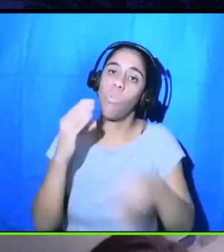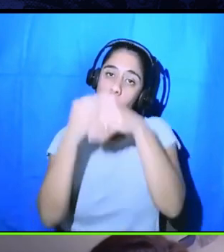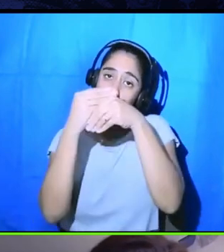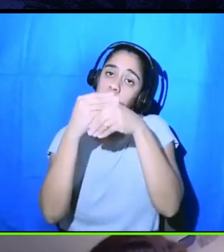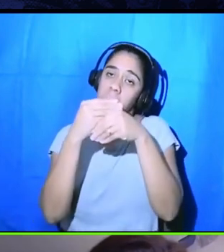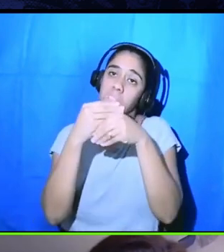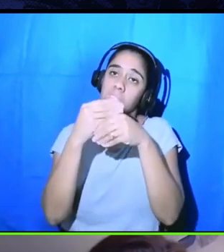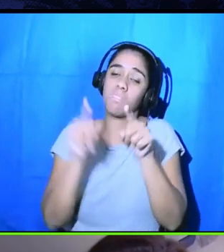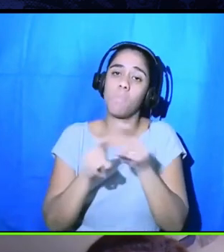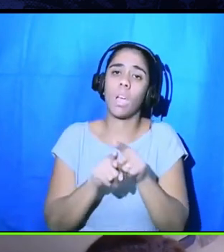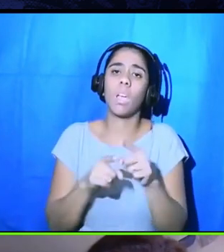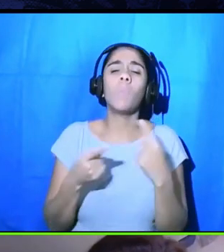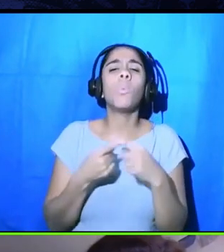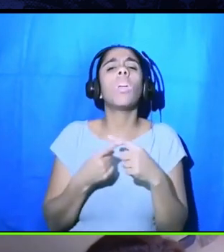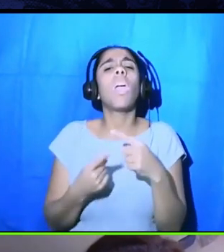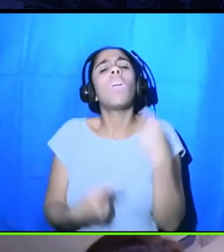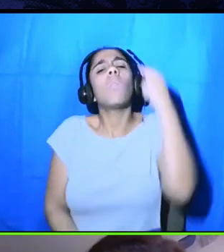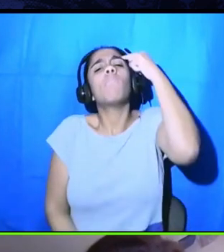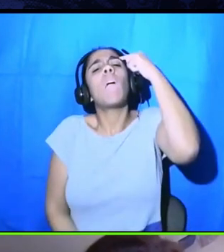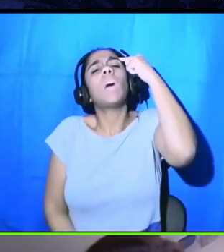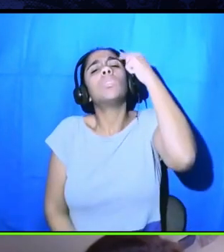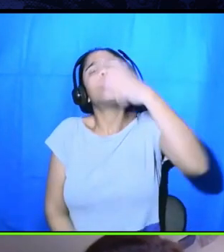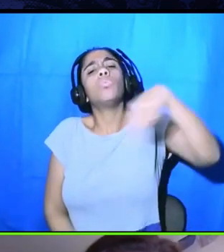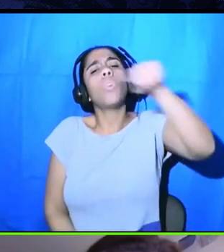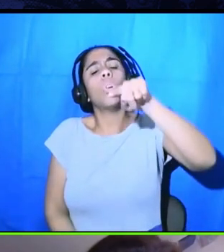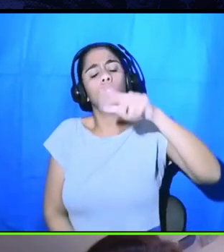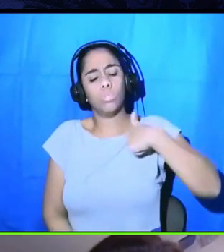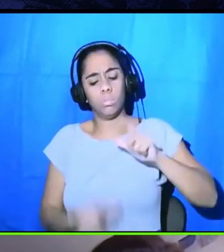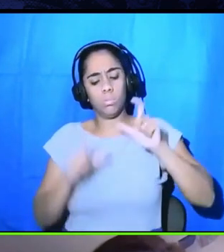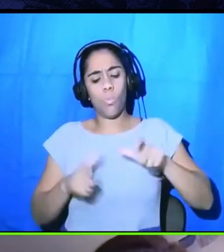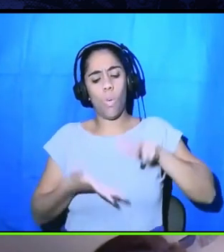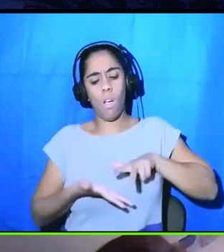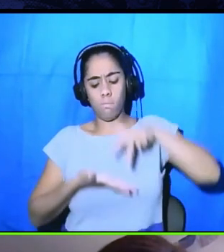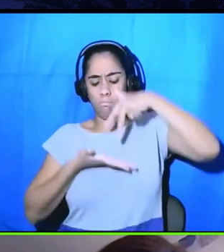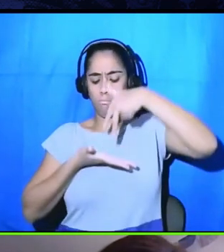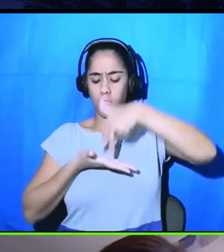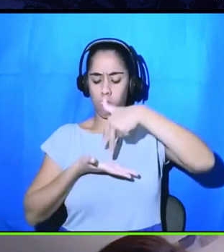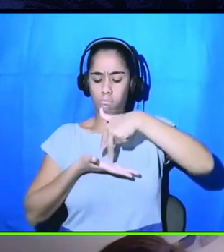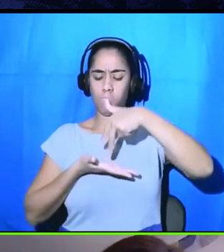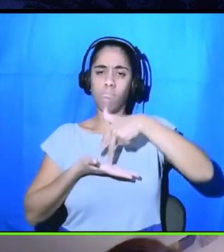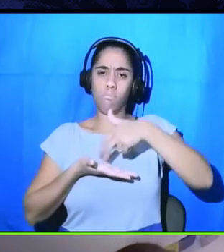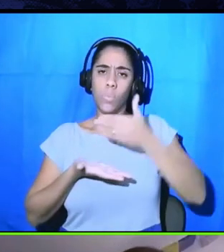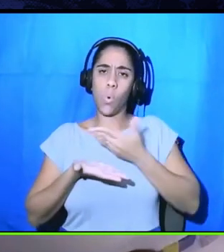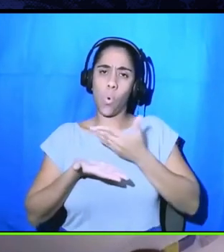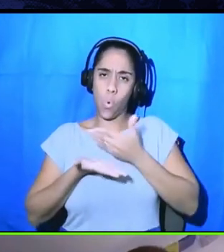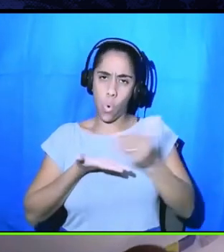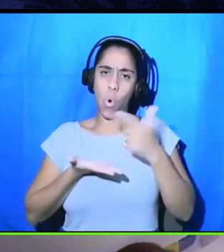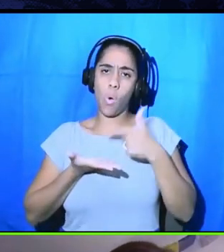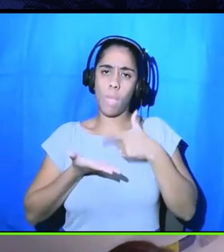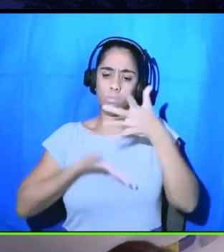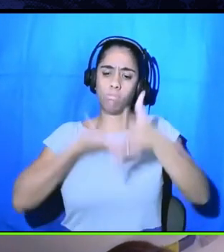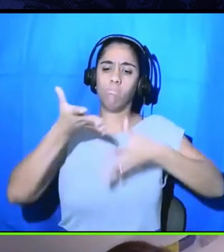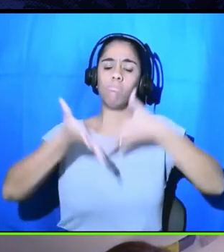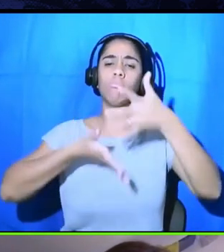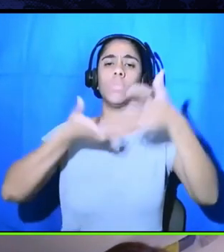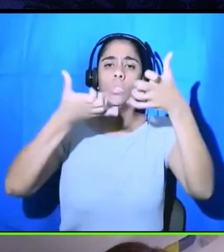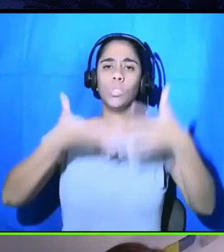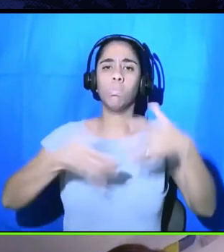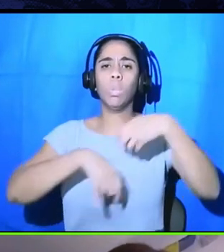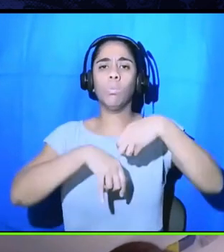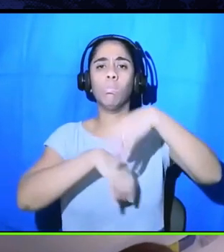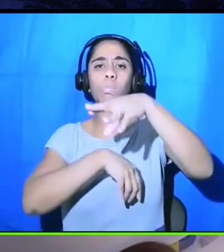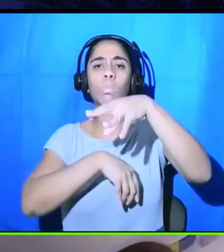en el debate constituyente no siempre asume la distancia con el lugar donde estamos hoy y hay que hacer una una